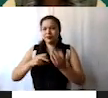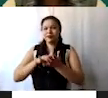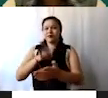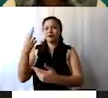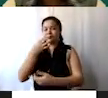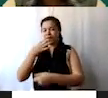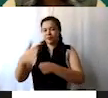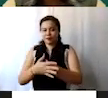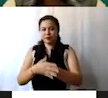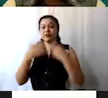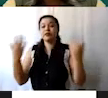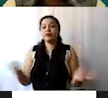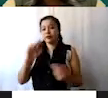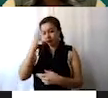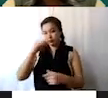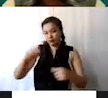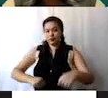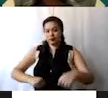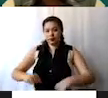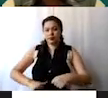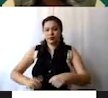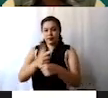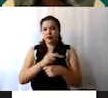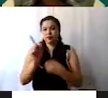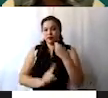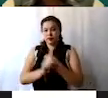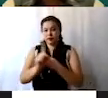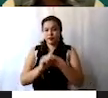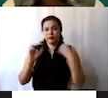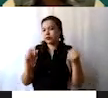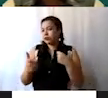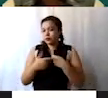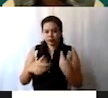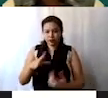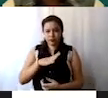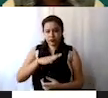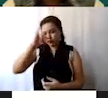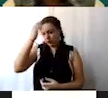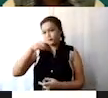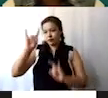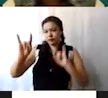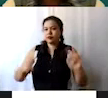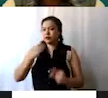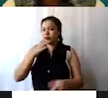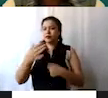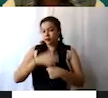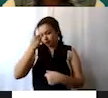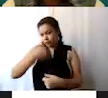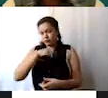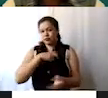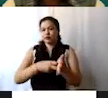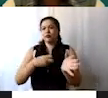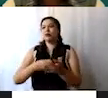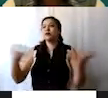Les recordamos que esta actividad será grabada. En caso de que tengan algún inconveniente con aparecer en ella, indíquenos para llevar a cabo la edición